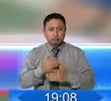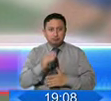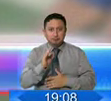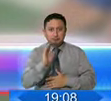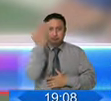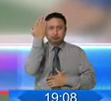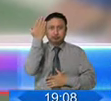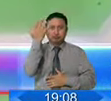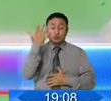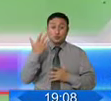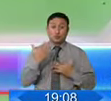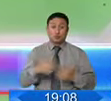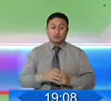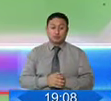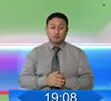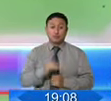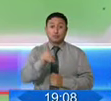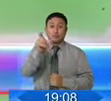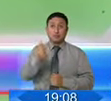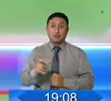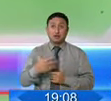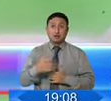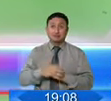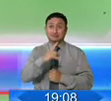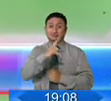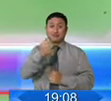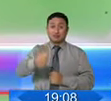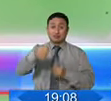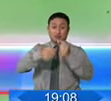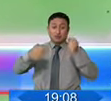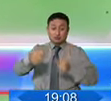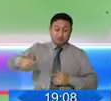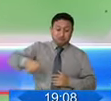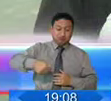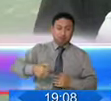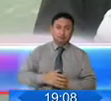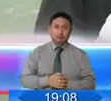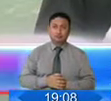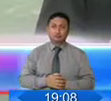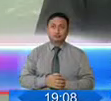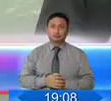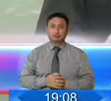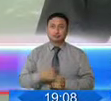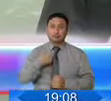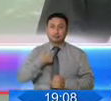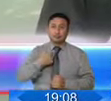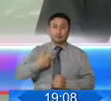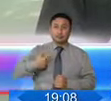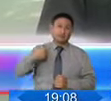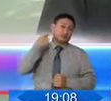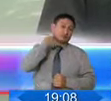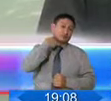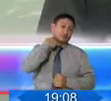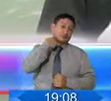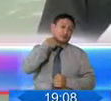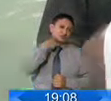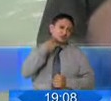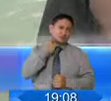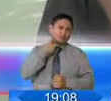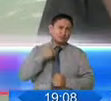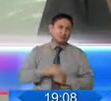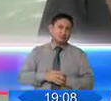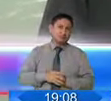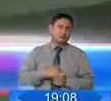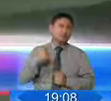convirtió en pesadilla. Uno de los pillos intentó herirlo con un arma corto punzante. Yo sentí un cuchillo, sentía que era por aquí, ya que